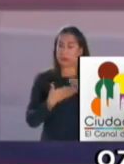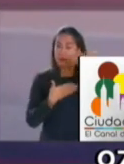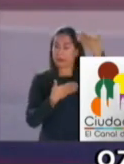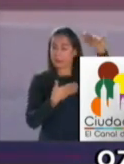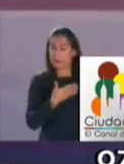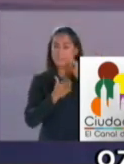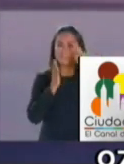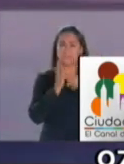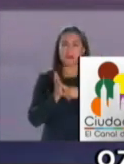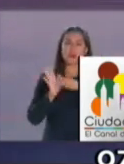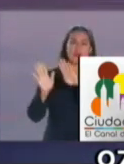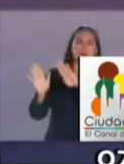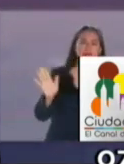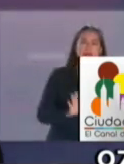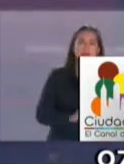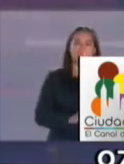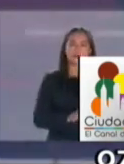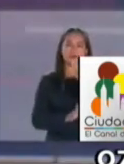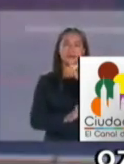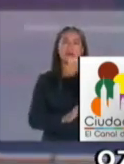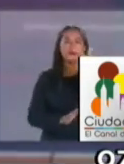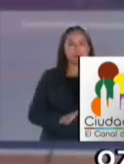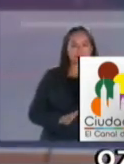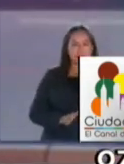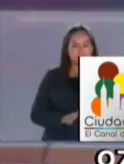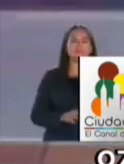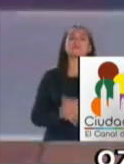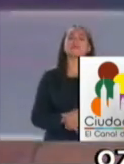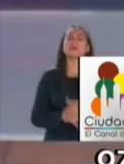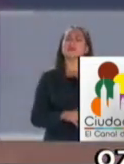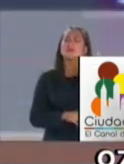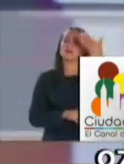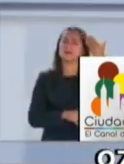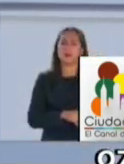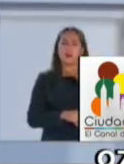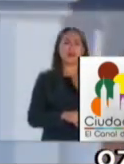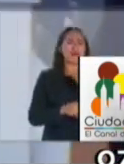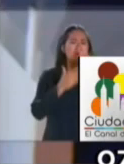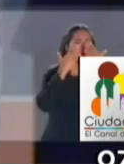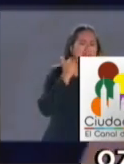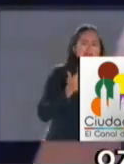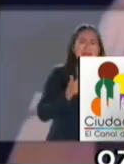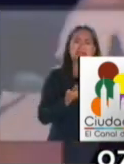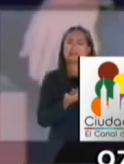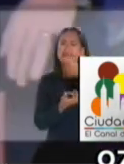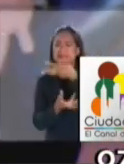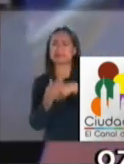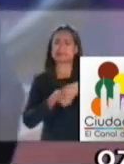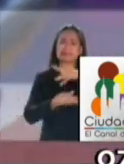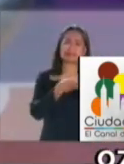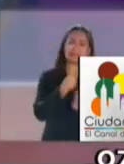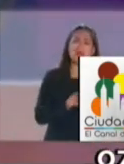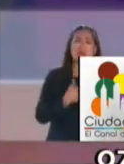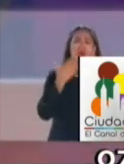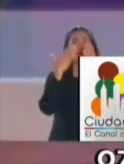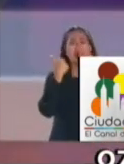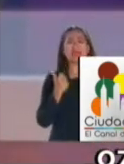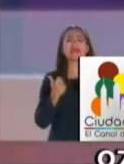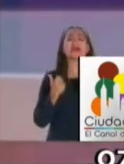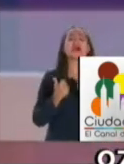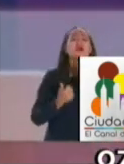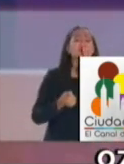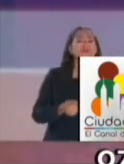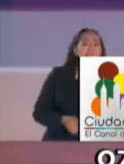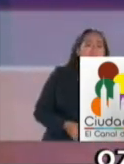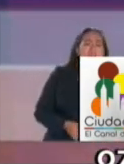Ni siquiera en estos meses de campaña le han explicado o él no ha entendido que una cosa es el mensaje